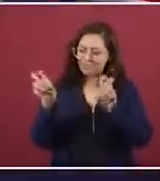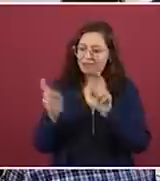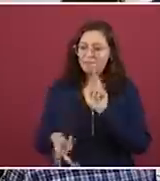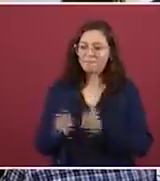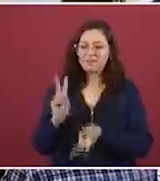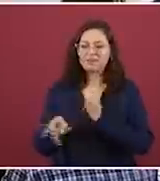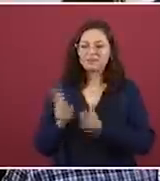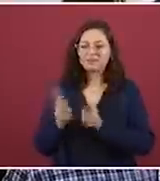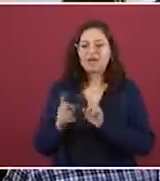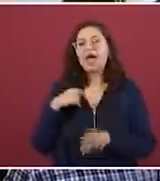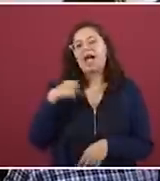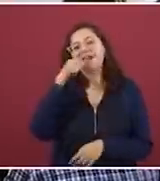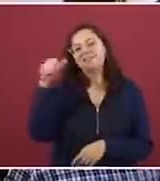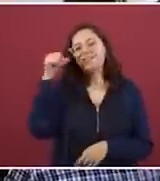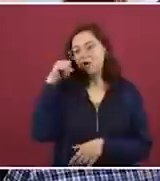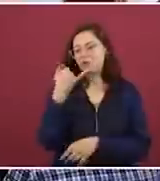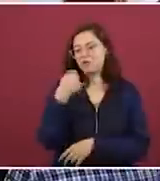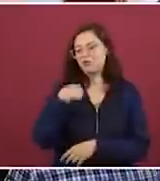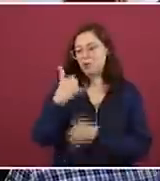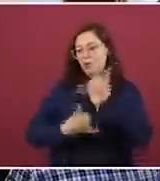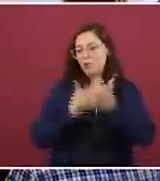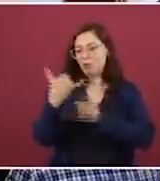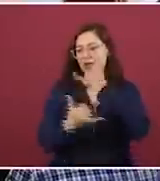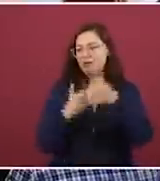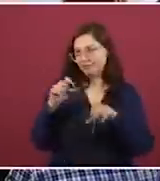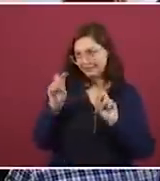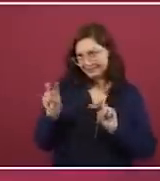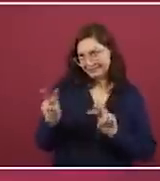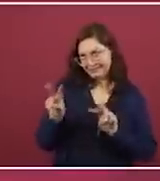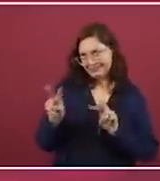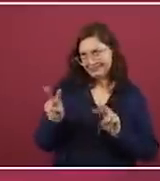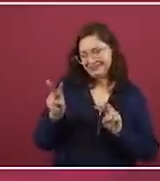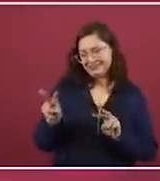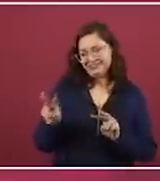Ayer vi el juego de